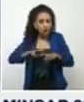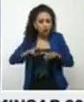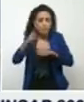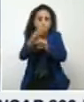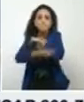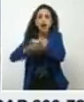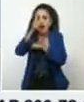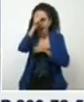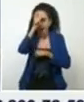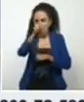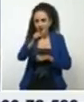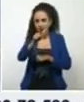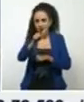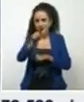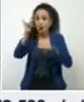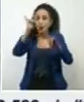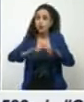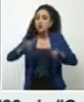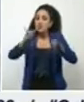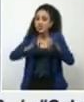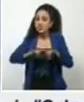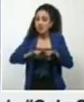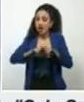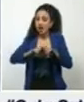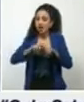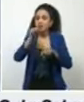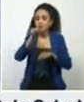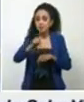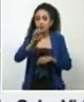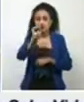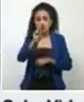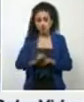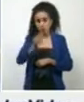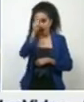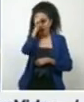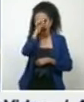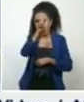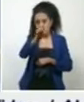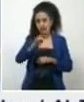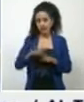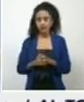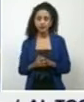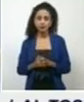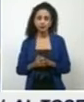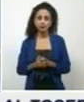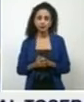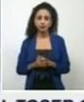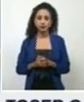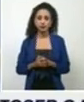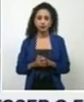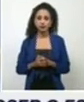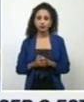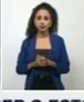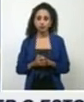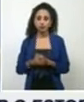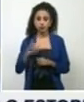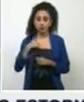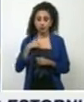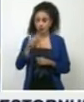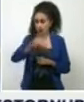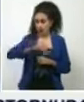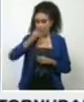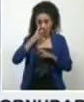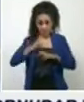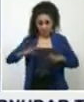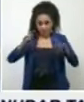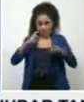la Universidad de Ulm, en el sur de Alemania, que plantea que analizaron